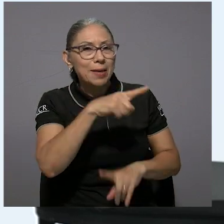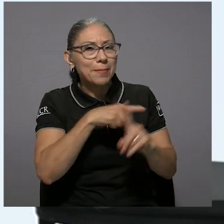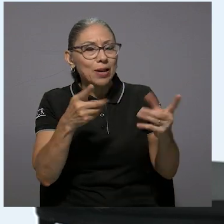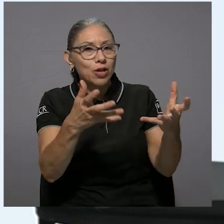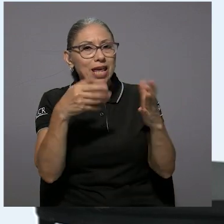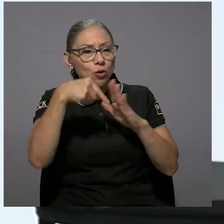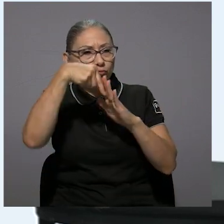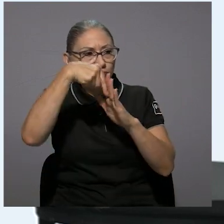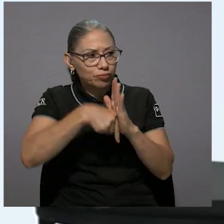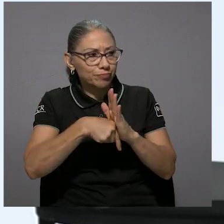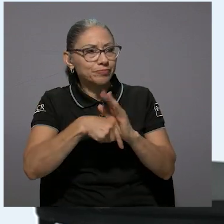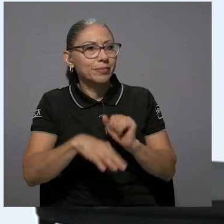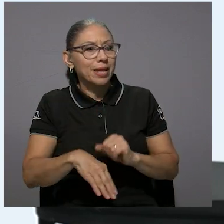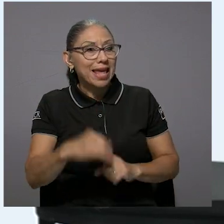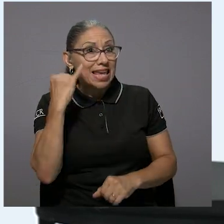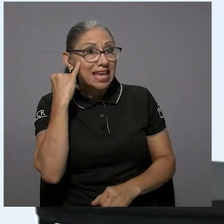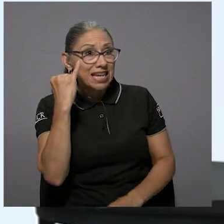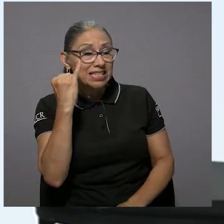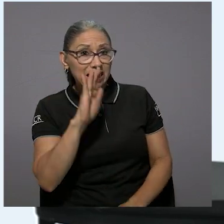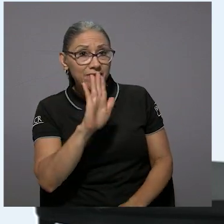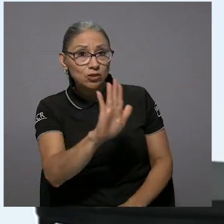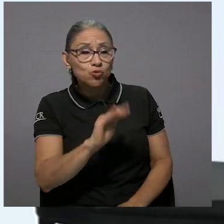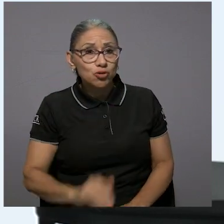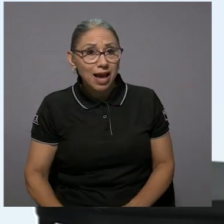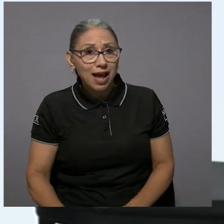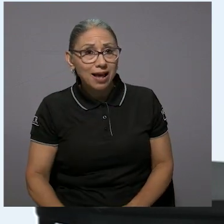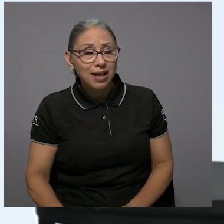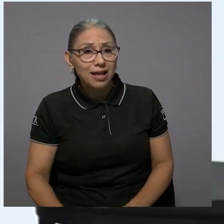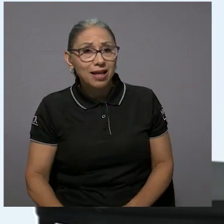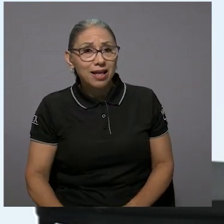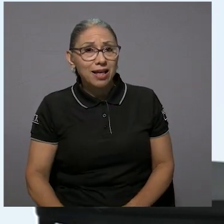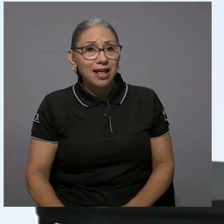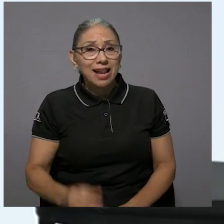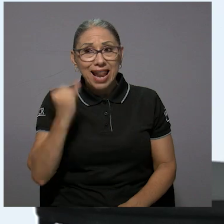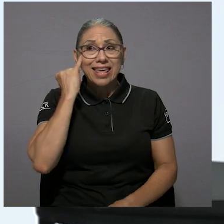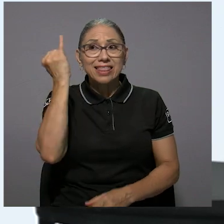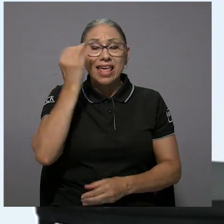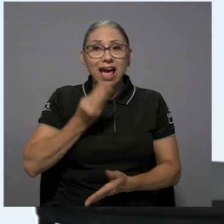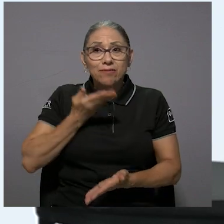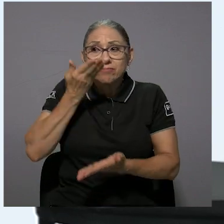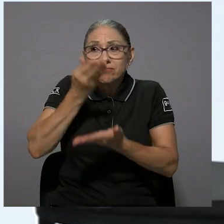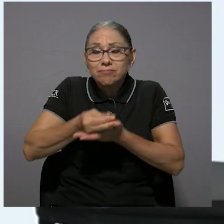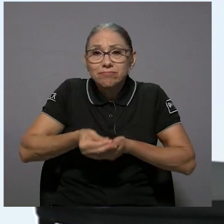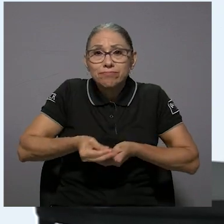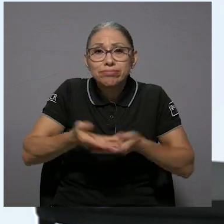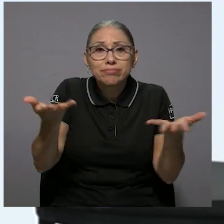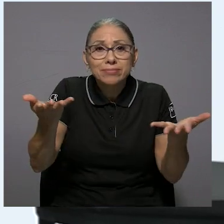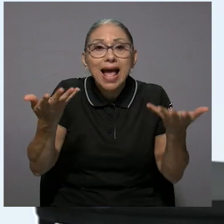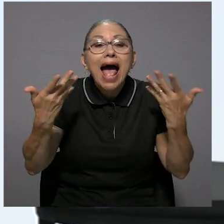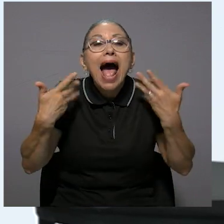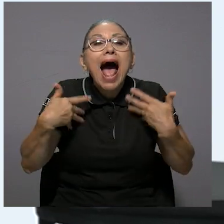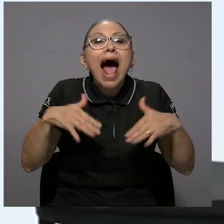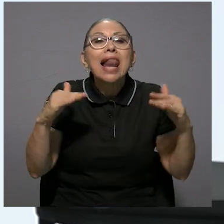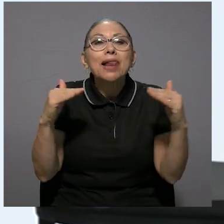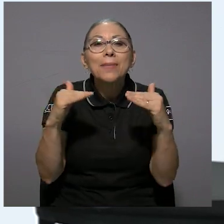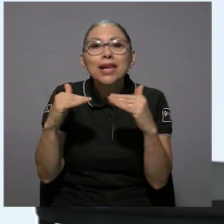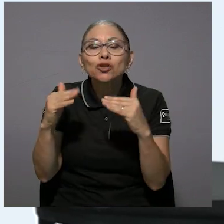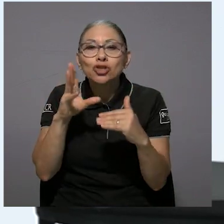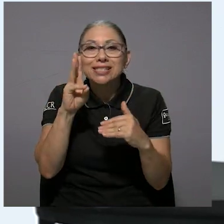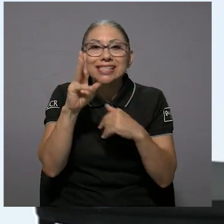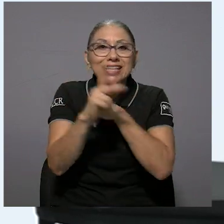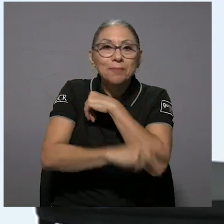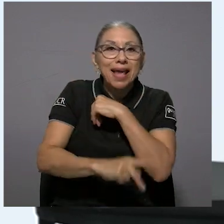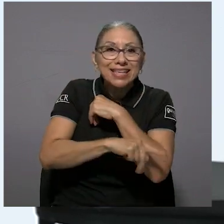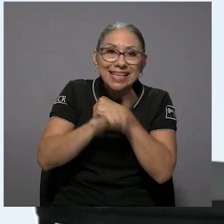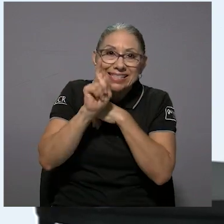poquito. Iniciativa suya, se lanza la idea, al menos 6 países, hay